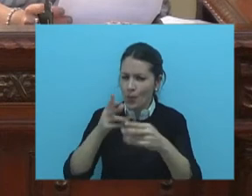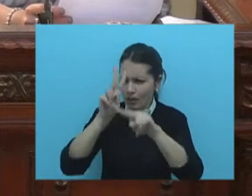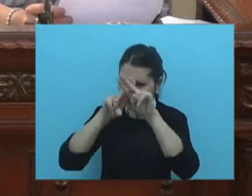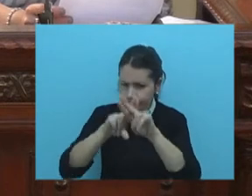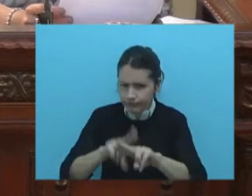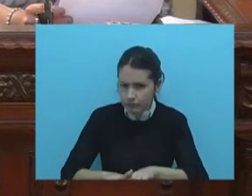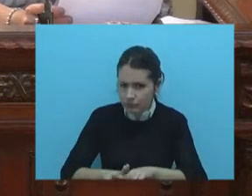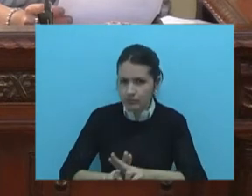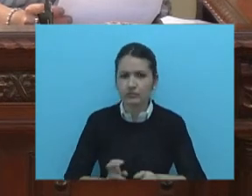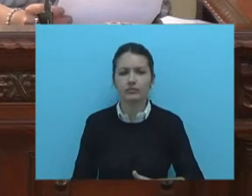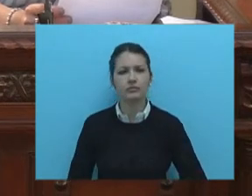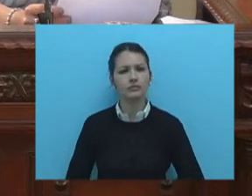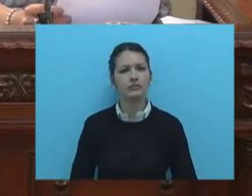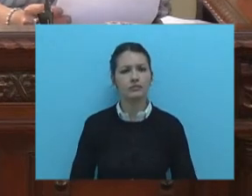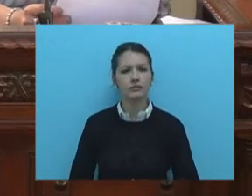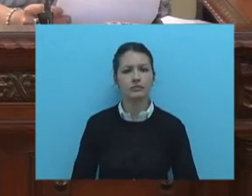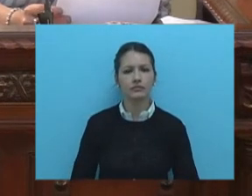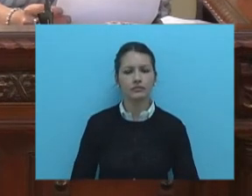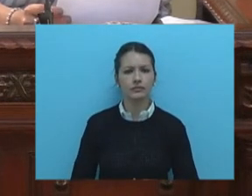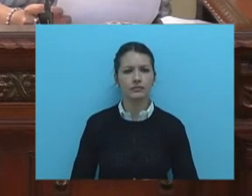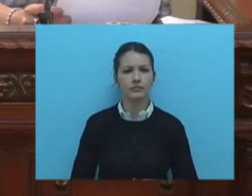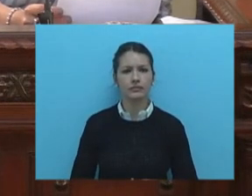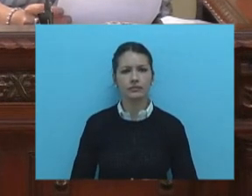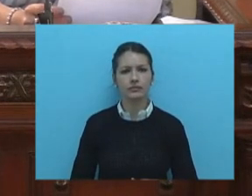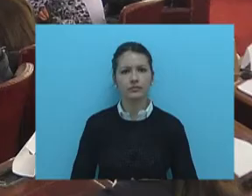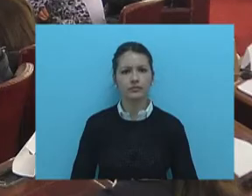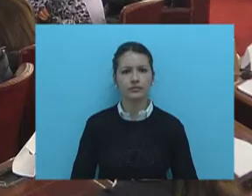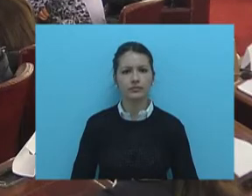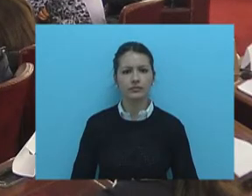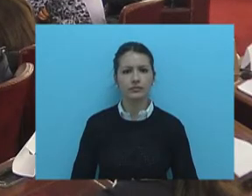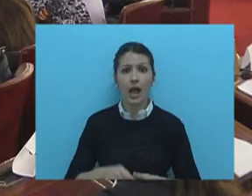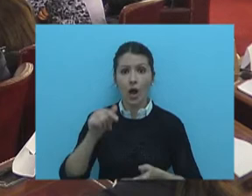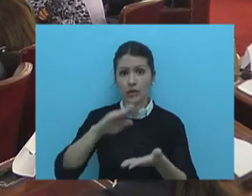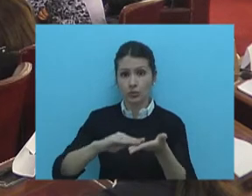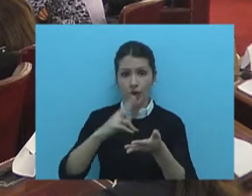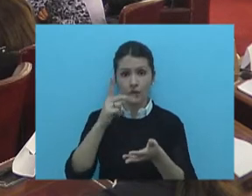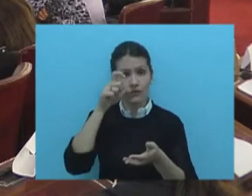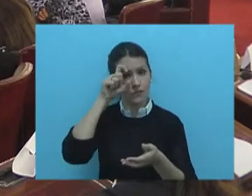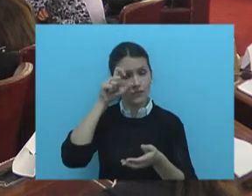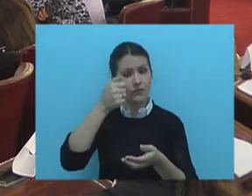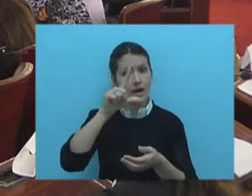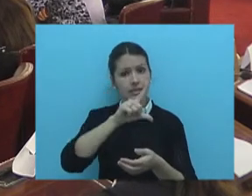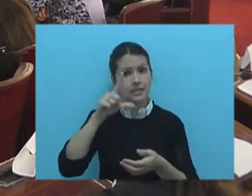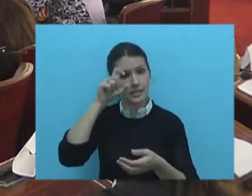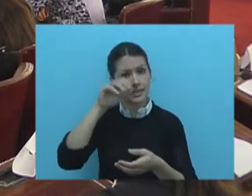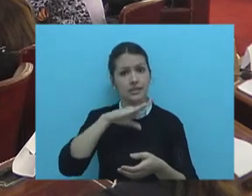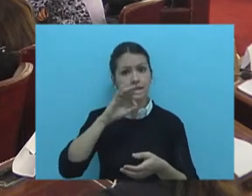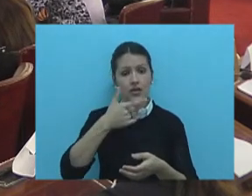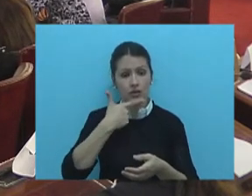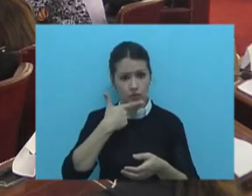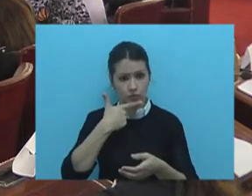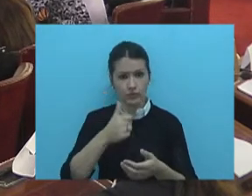Tiene la palabra el diputado Vallejos. Con esta ley no se asegura el